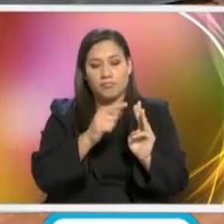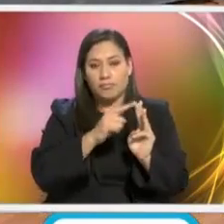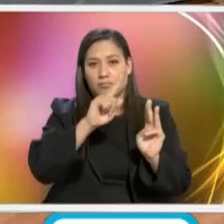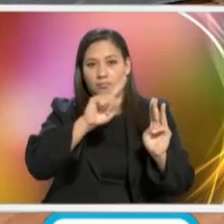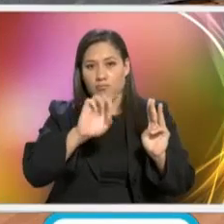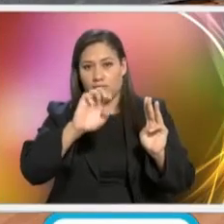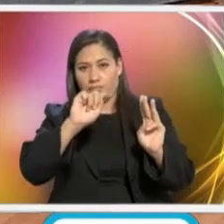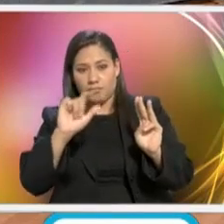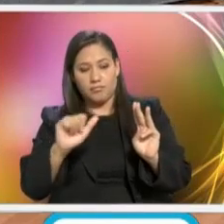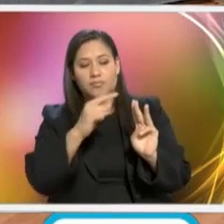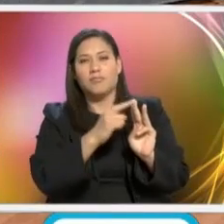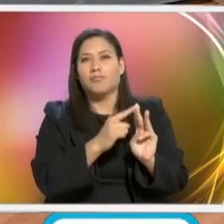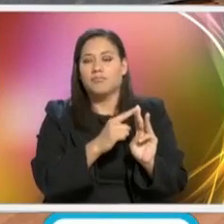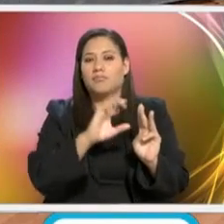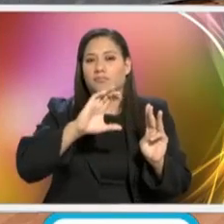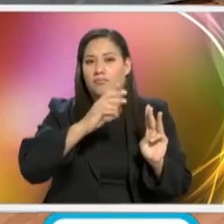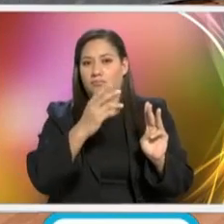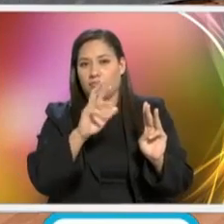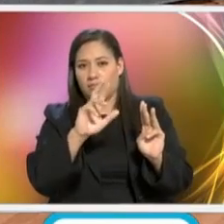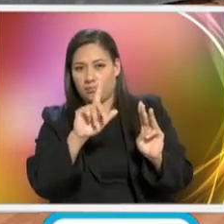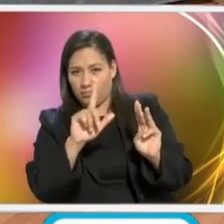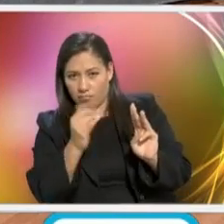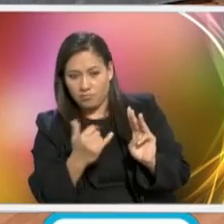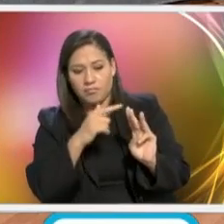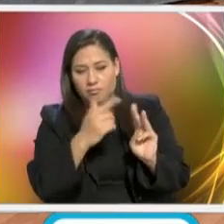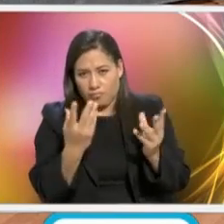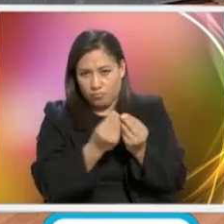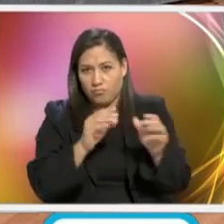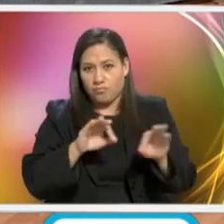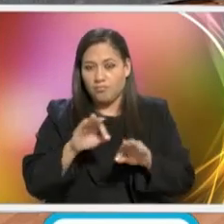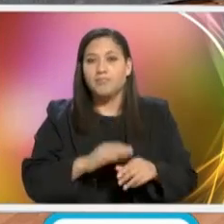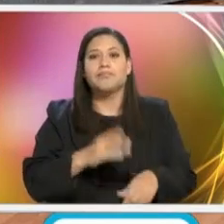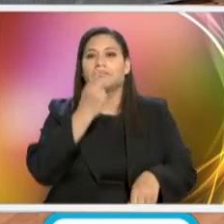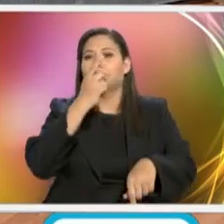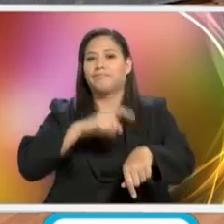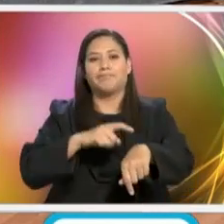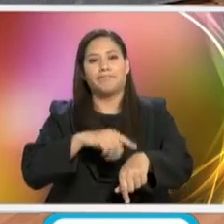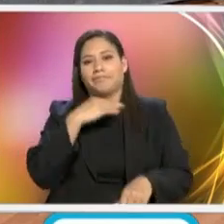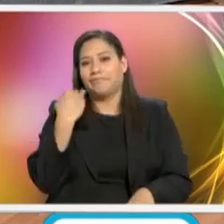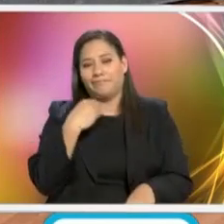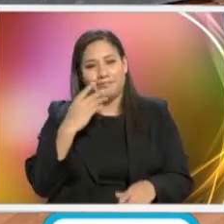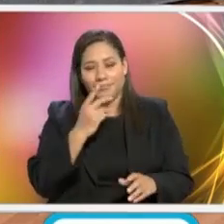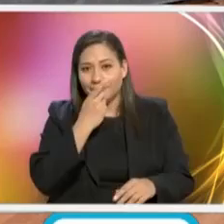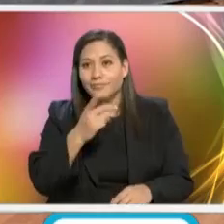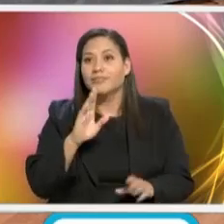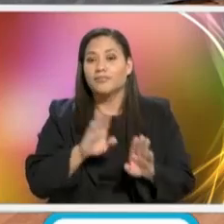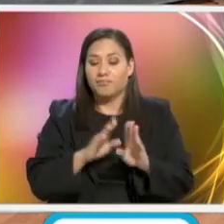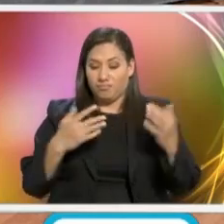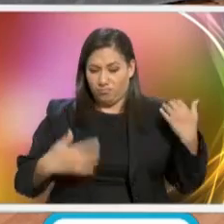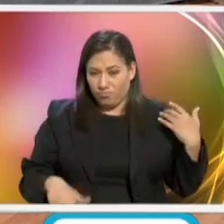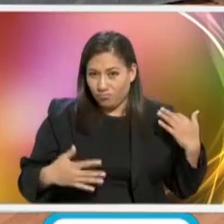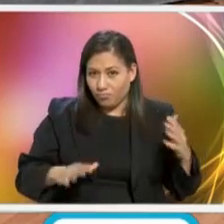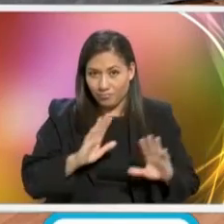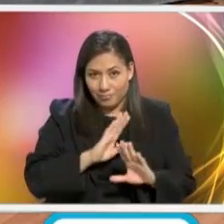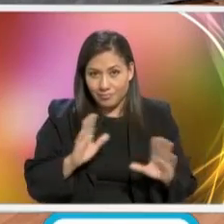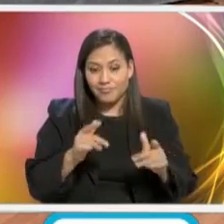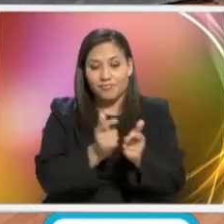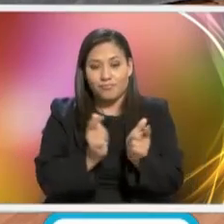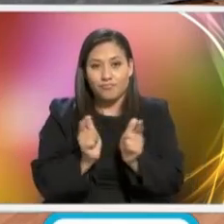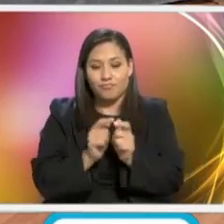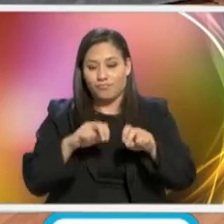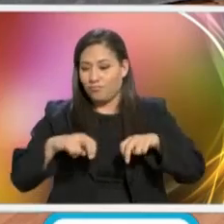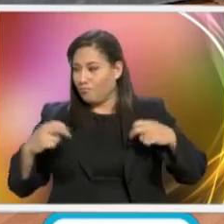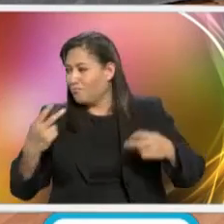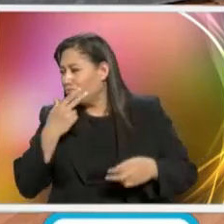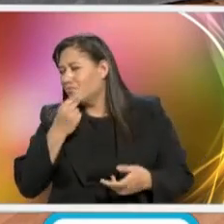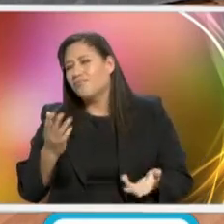Zeta y Charlie Alberti. Bueno, ya nos están tanto que podemos hablar de rock, pero ya reprimen al Días. club de Toby. ¿Ves? ¿Ya ves, mi Ángel?